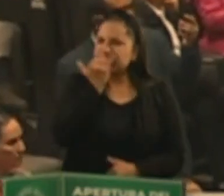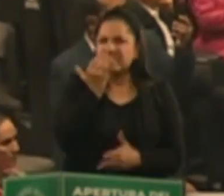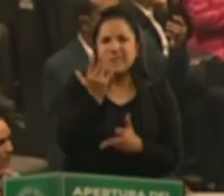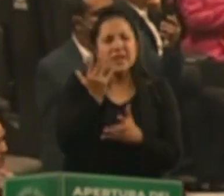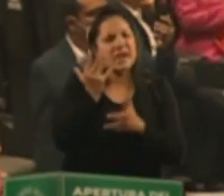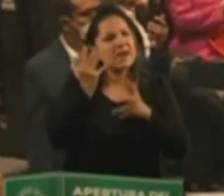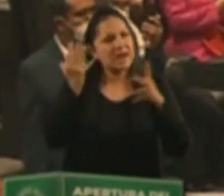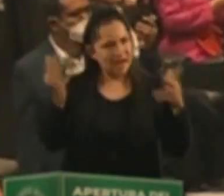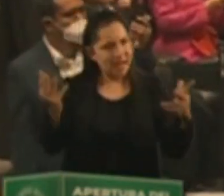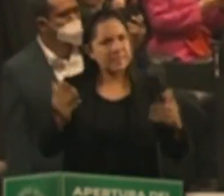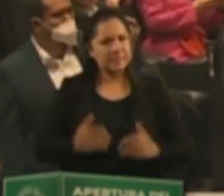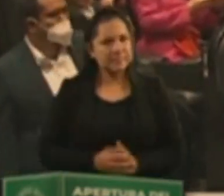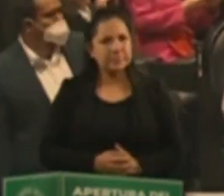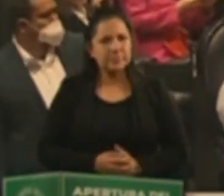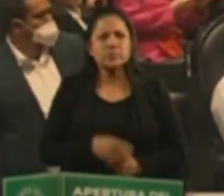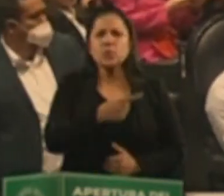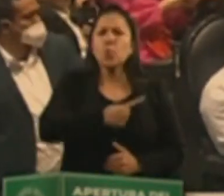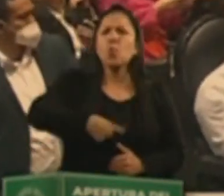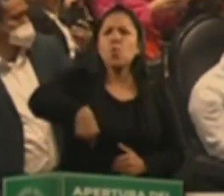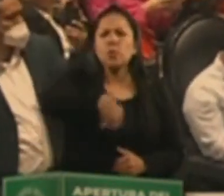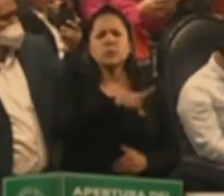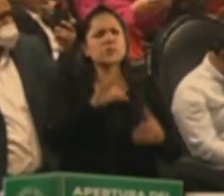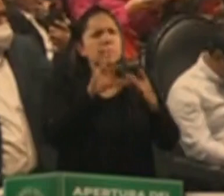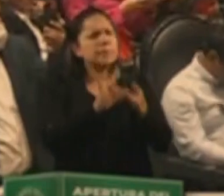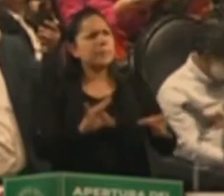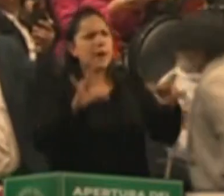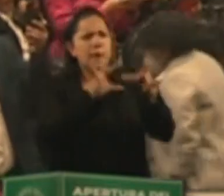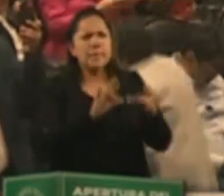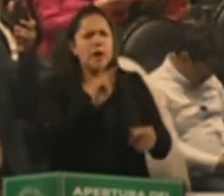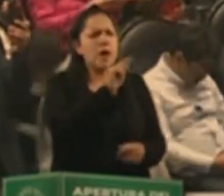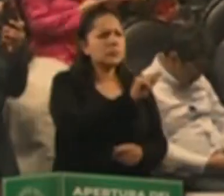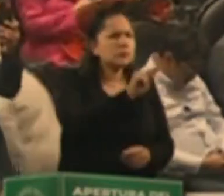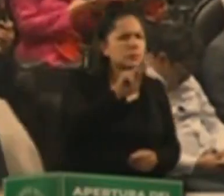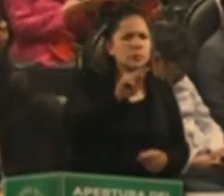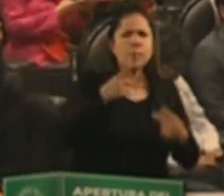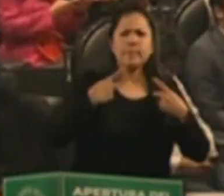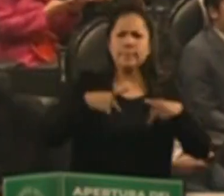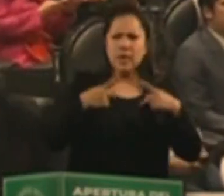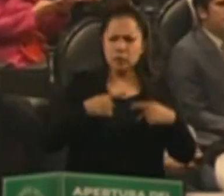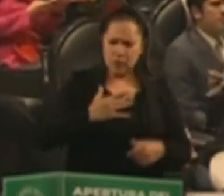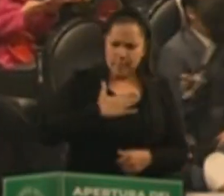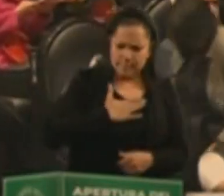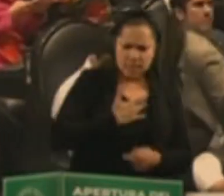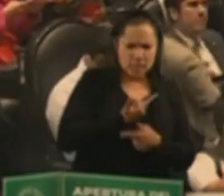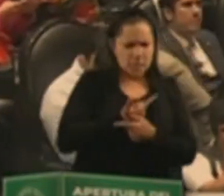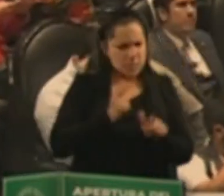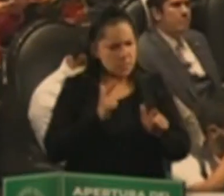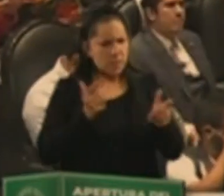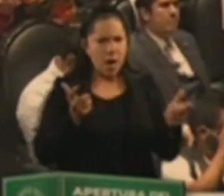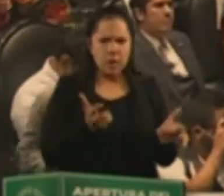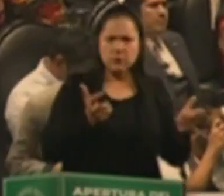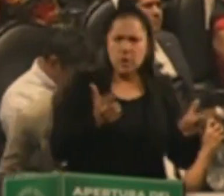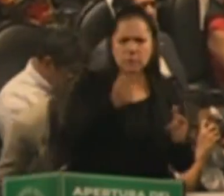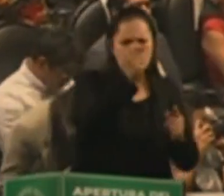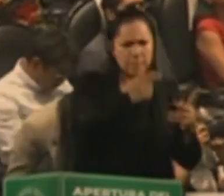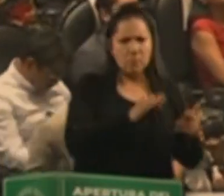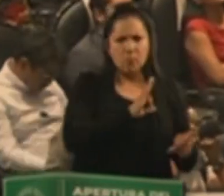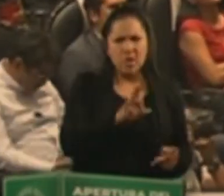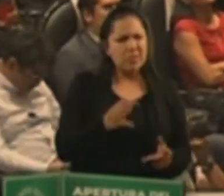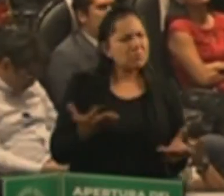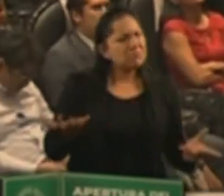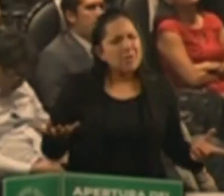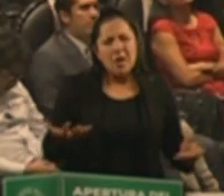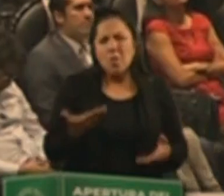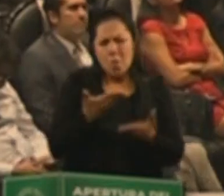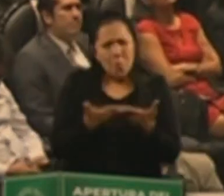Prometieron respetar las libertades, mirando siempre por la reconciliación, pero hoy el debate público está envenenado